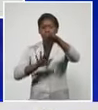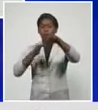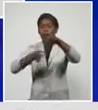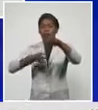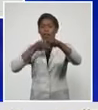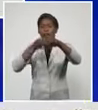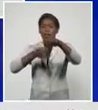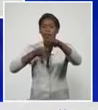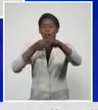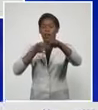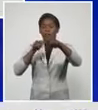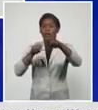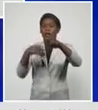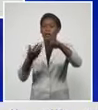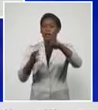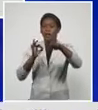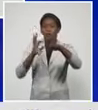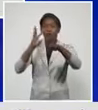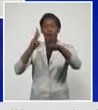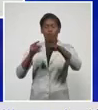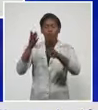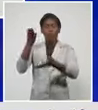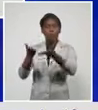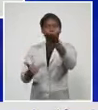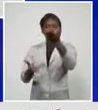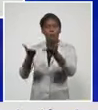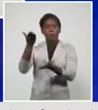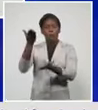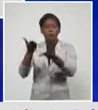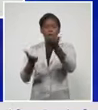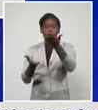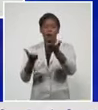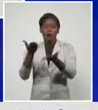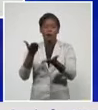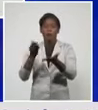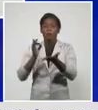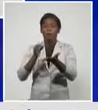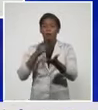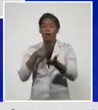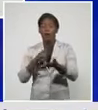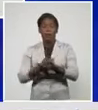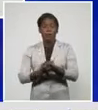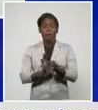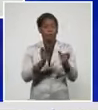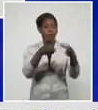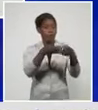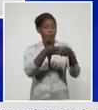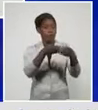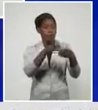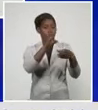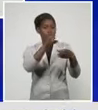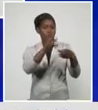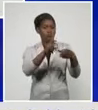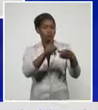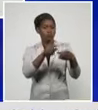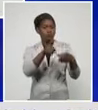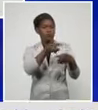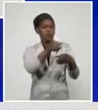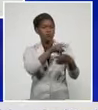gráfico donde él hace una comparación de la tasa de incidencia de los últimos 3